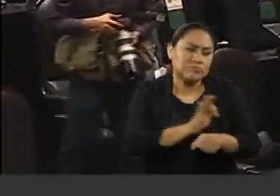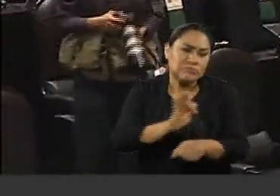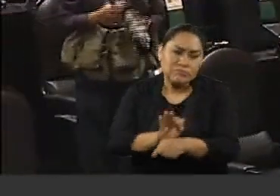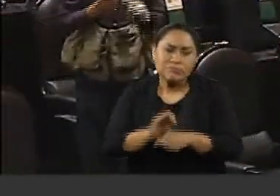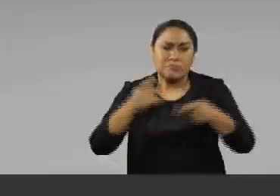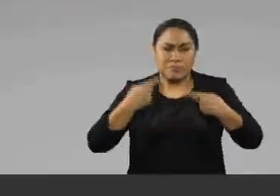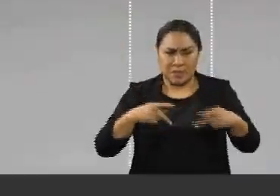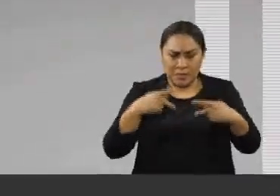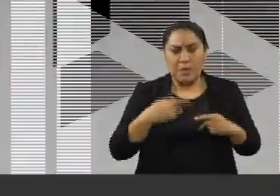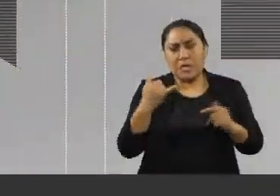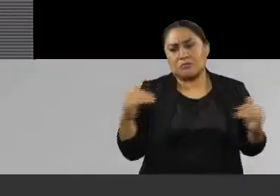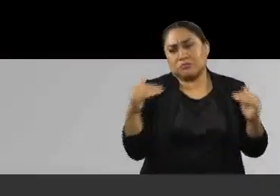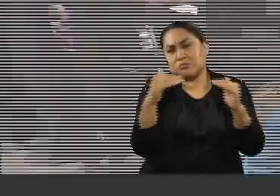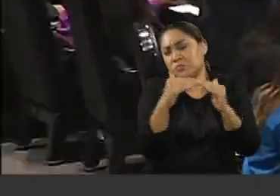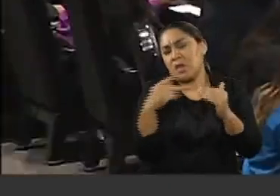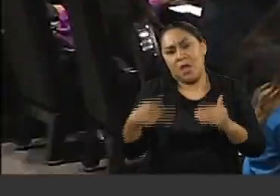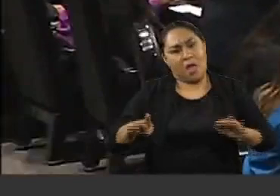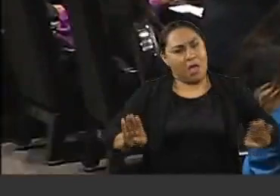igualdad.